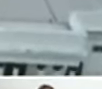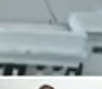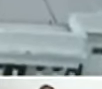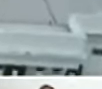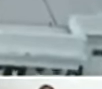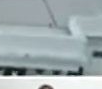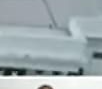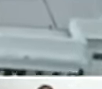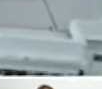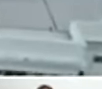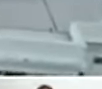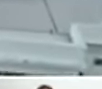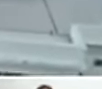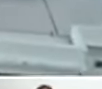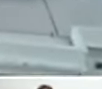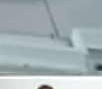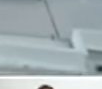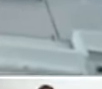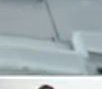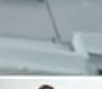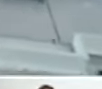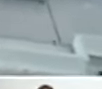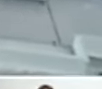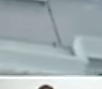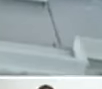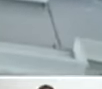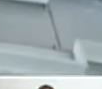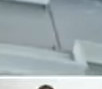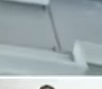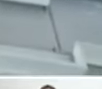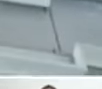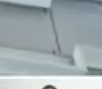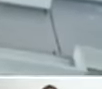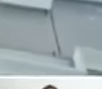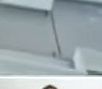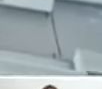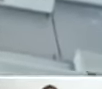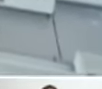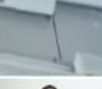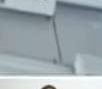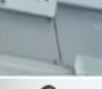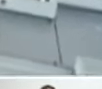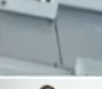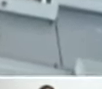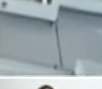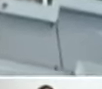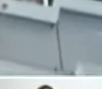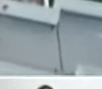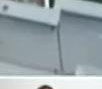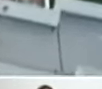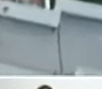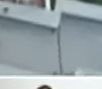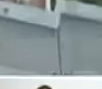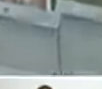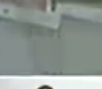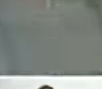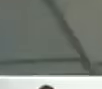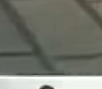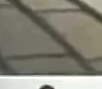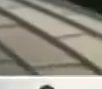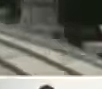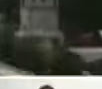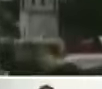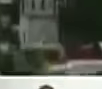ha presentado el presidente constitucional Nicolás Maduro, al tiempo que mencionaba que hay información comprobada que la